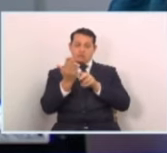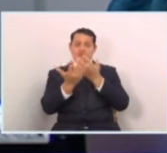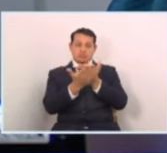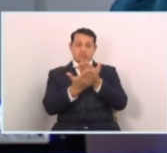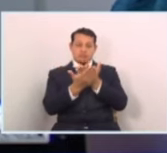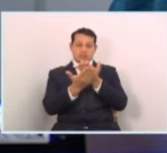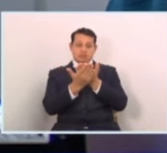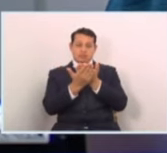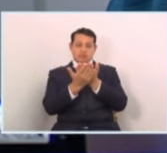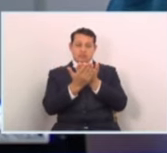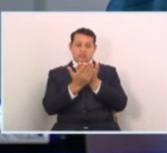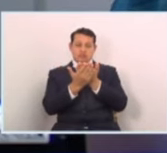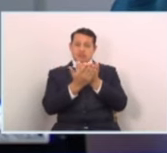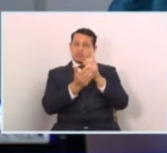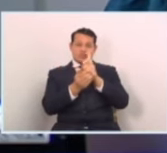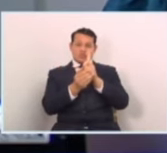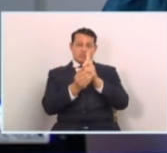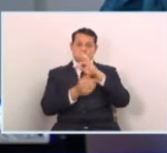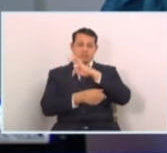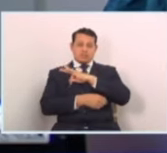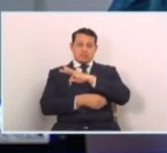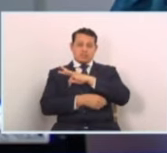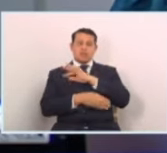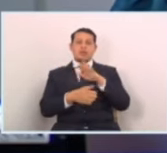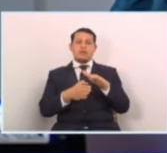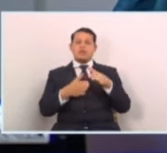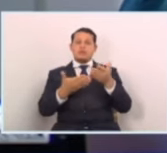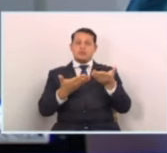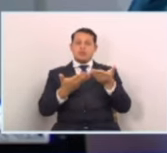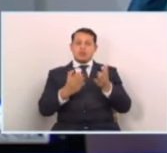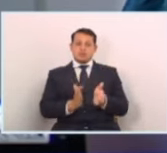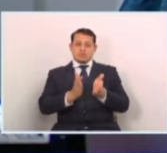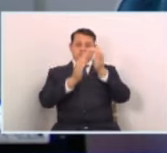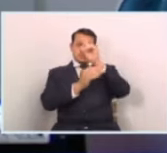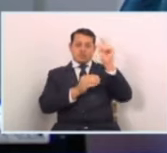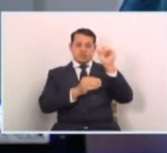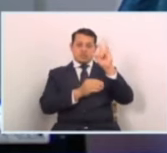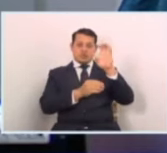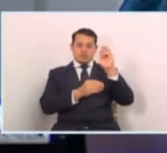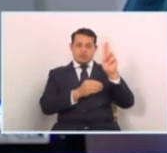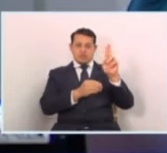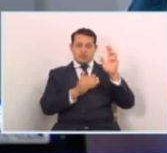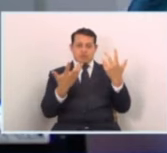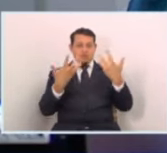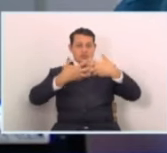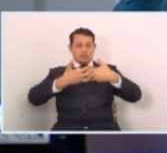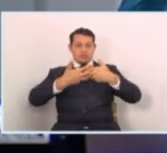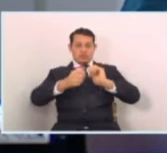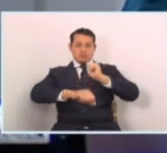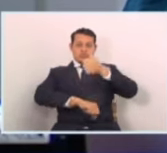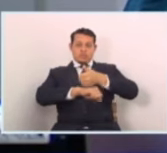esta propuesta, que no es conveniente para el instituto y para una